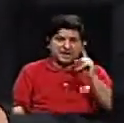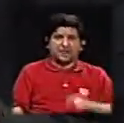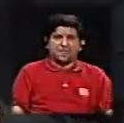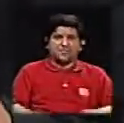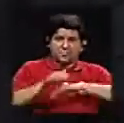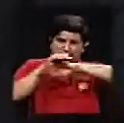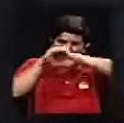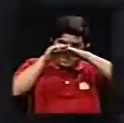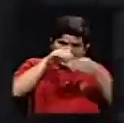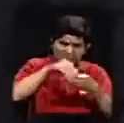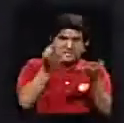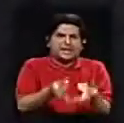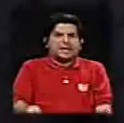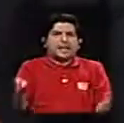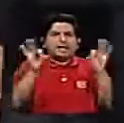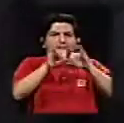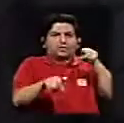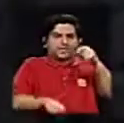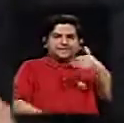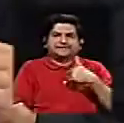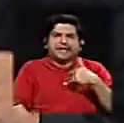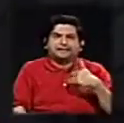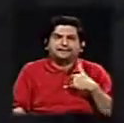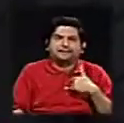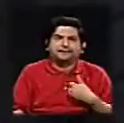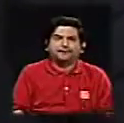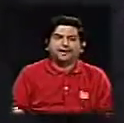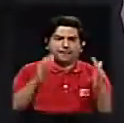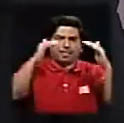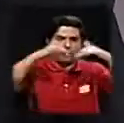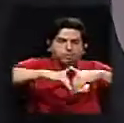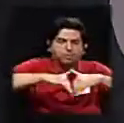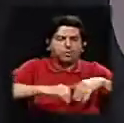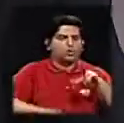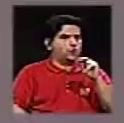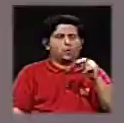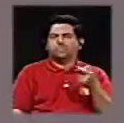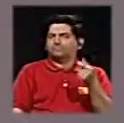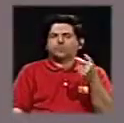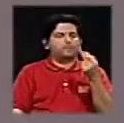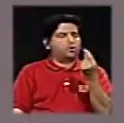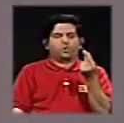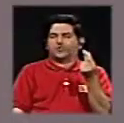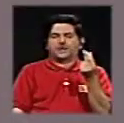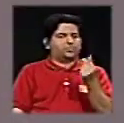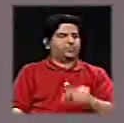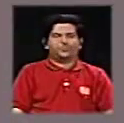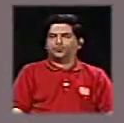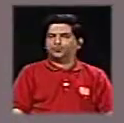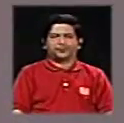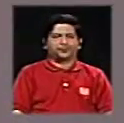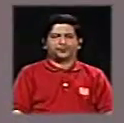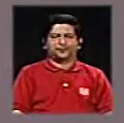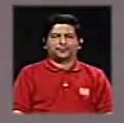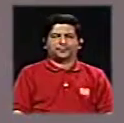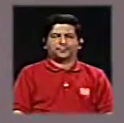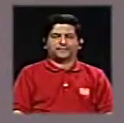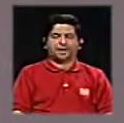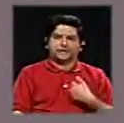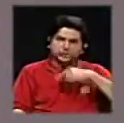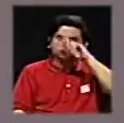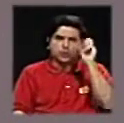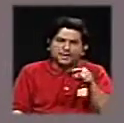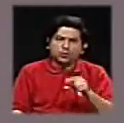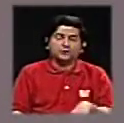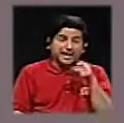alcantarilla de la importancia de esta que colapsó ahora. No, es muy poquito dinero, ¿verdad? Lo único, y le hago la